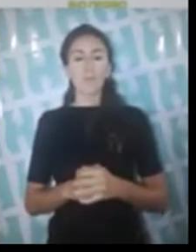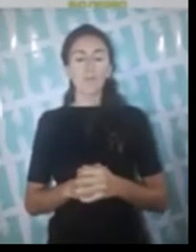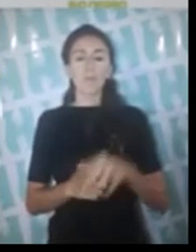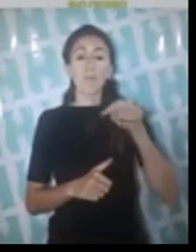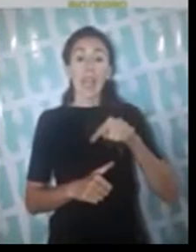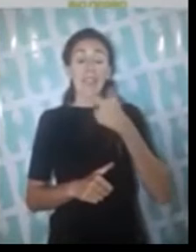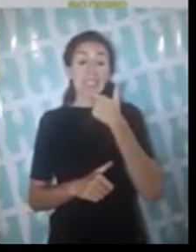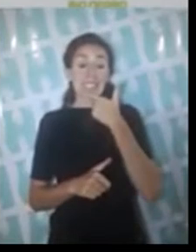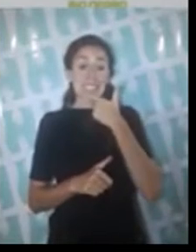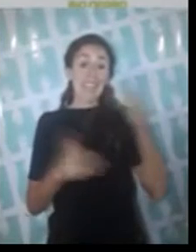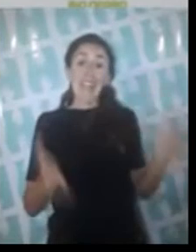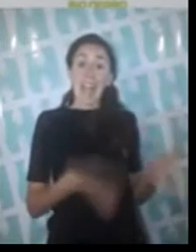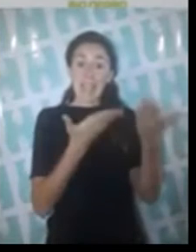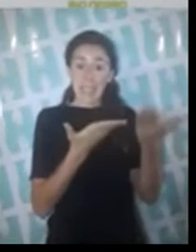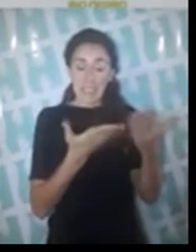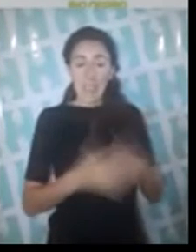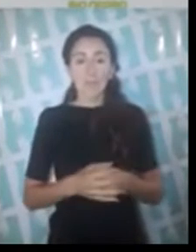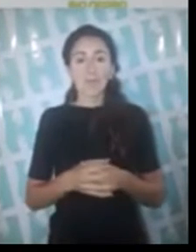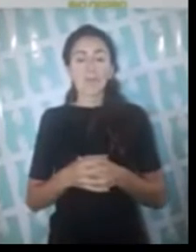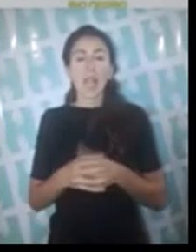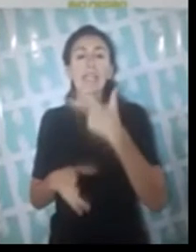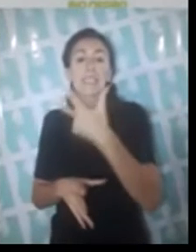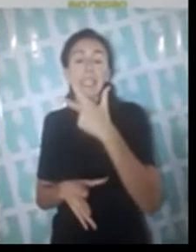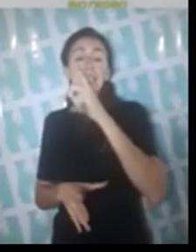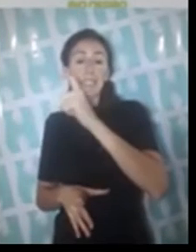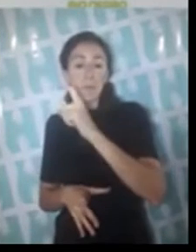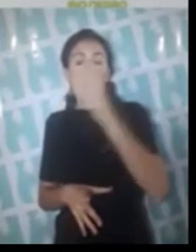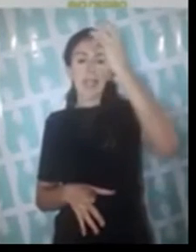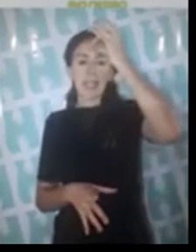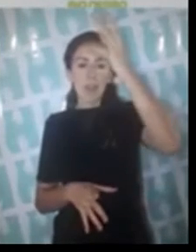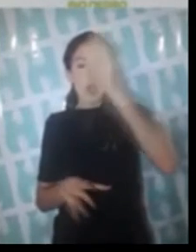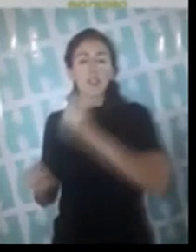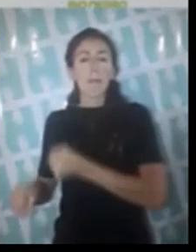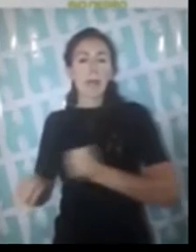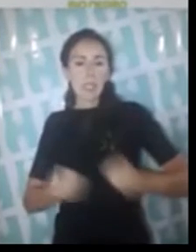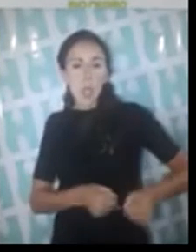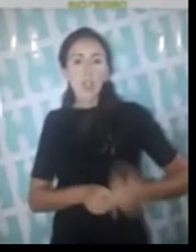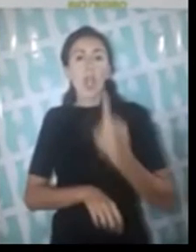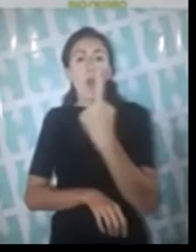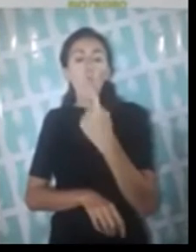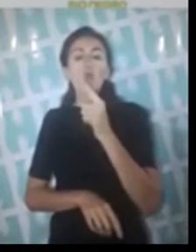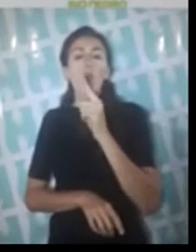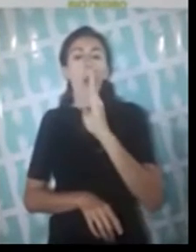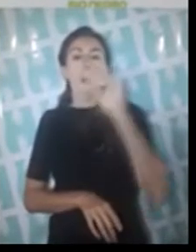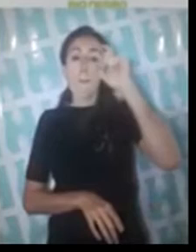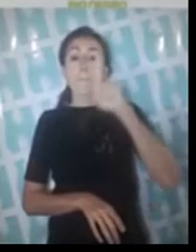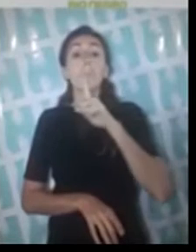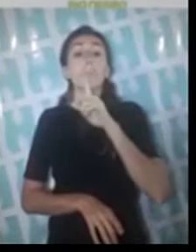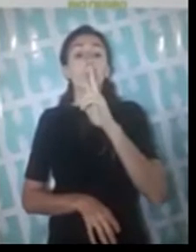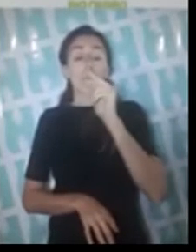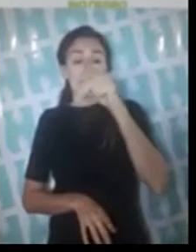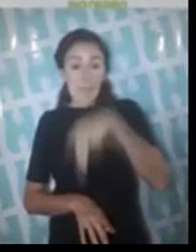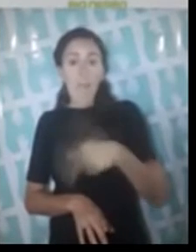dieron 17 altas, 3 en Cipolletti, 12 en Bariloche, 1 en Luis Beltrán, 1 en La